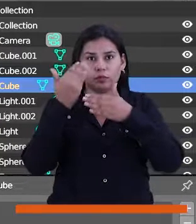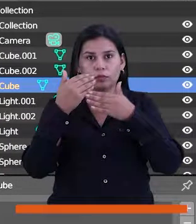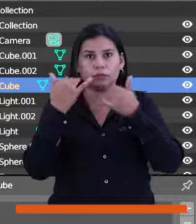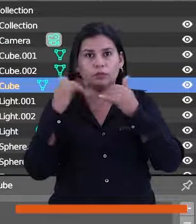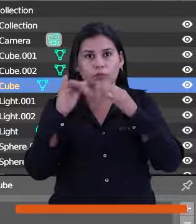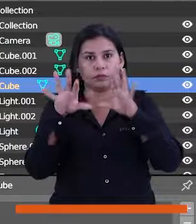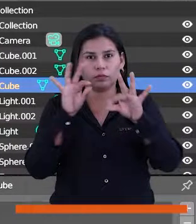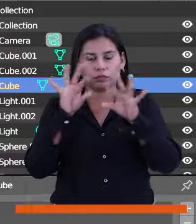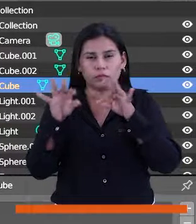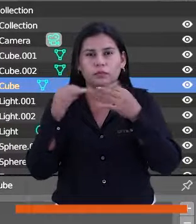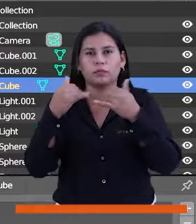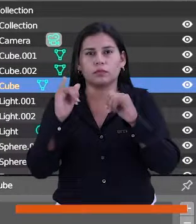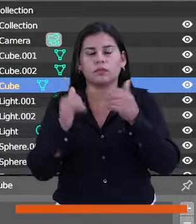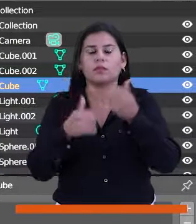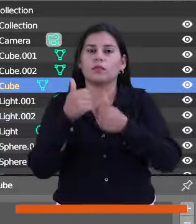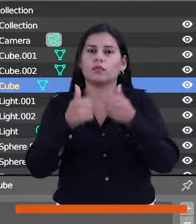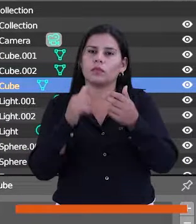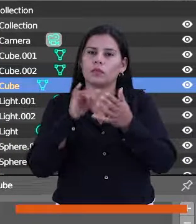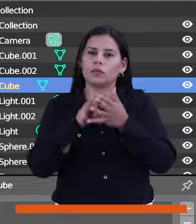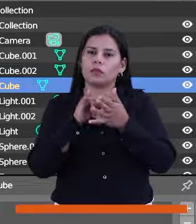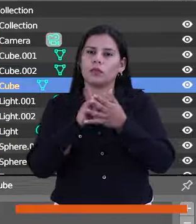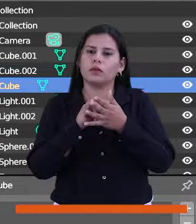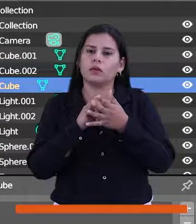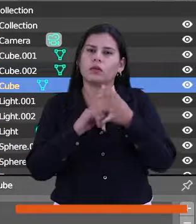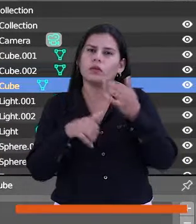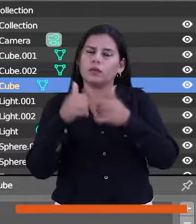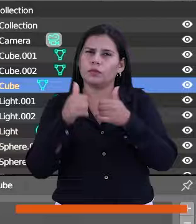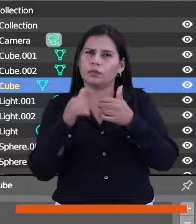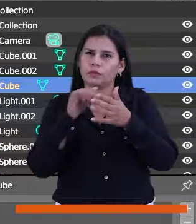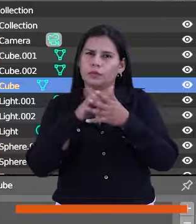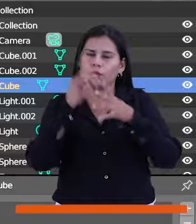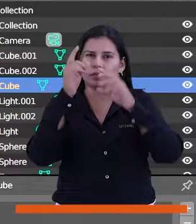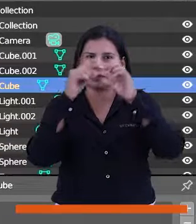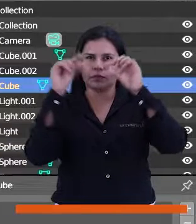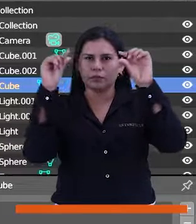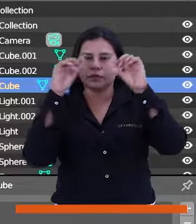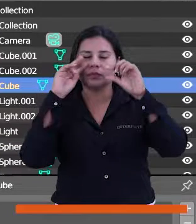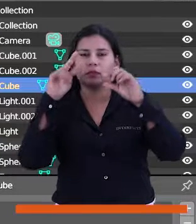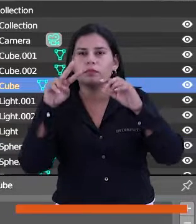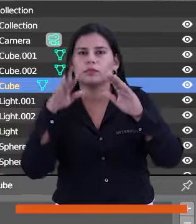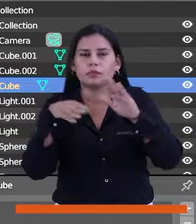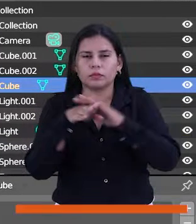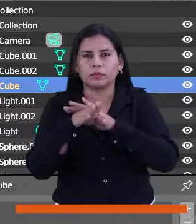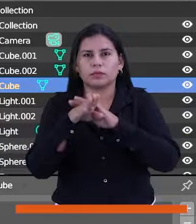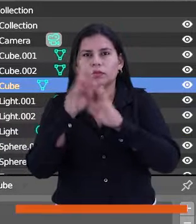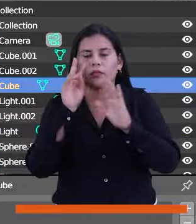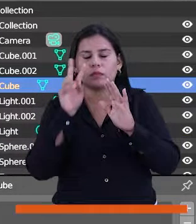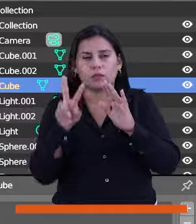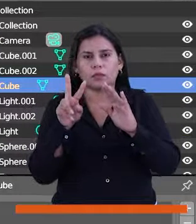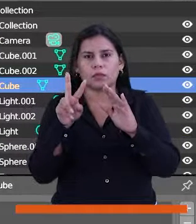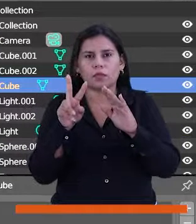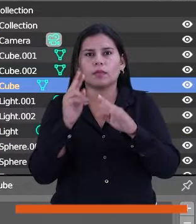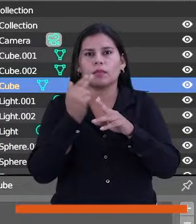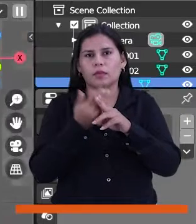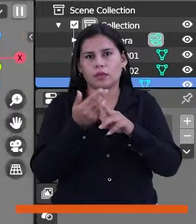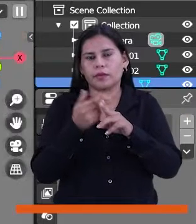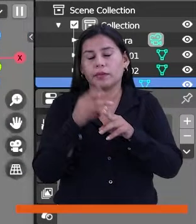seleccionado, lo que vamos a hacer es, vamos a hacer clic en la pestaña, que dice Shading, ¿sí?